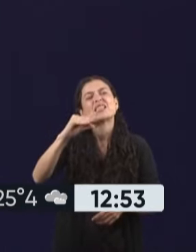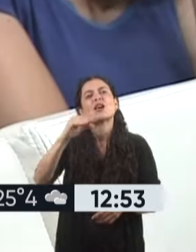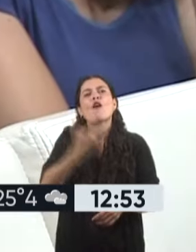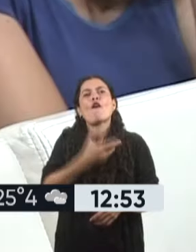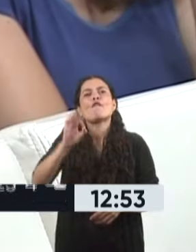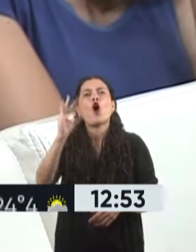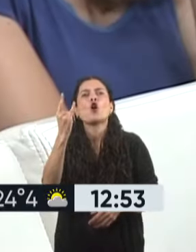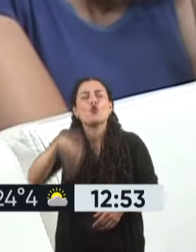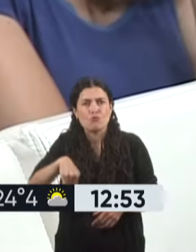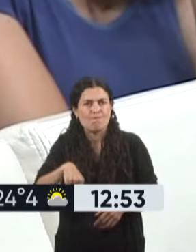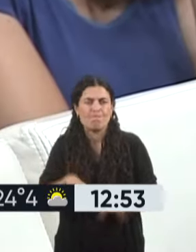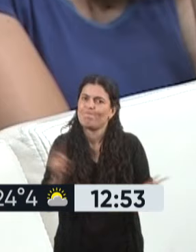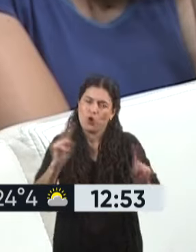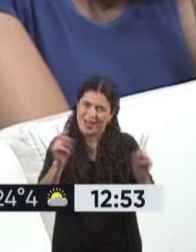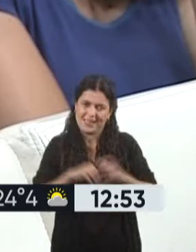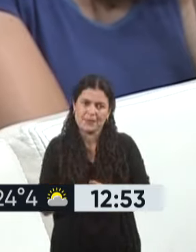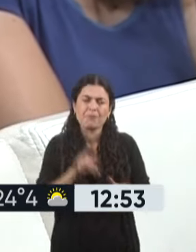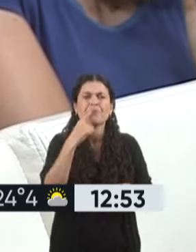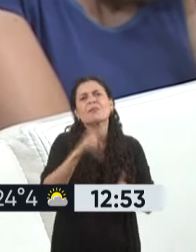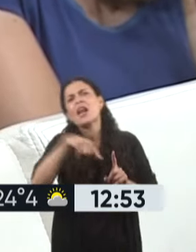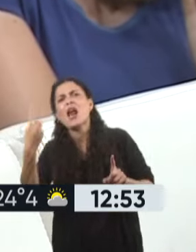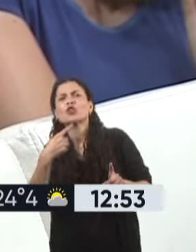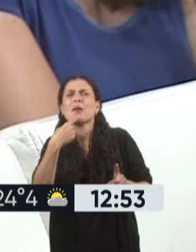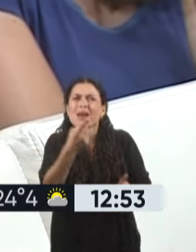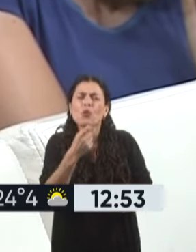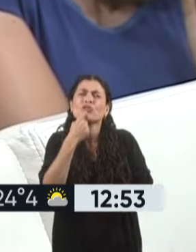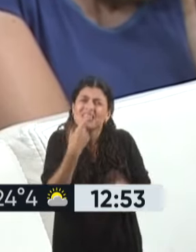pregunta? Y la otra pregunta es: ¿por qué, si el presidente ya participó